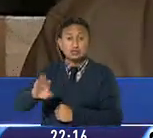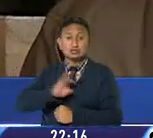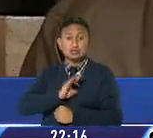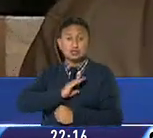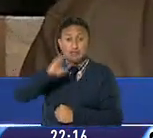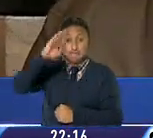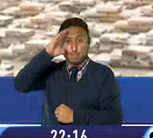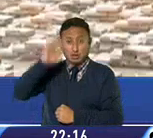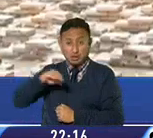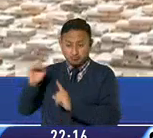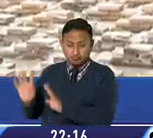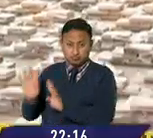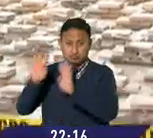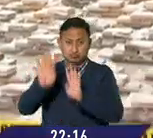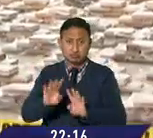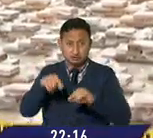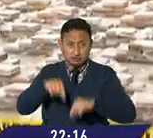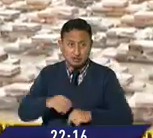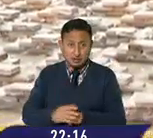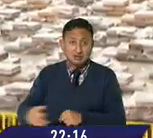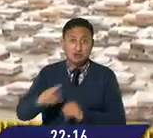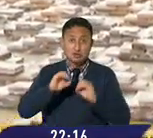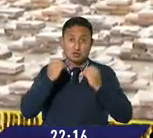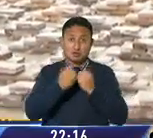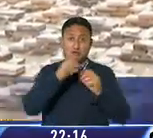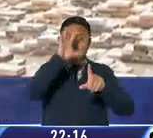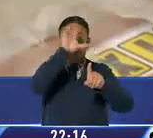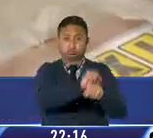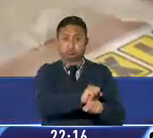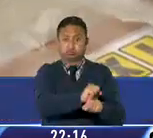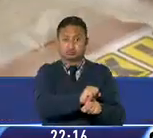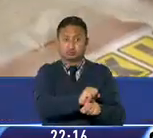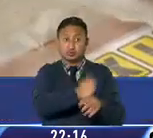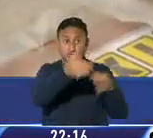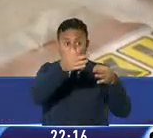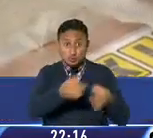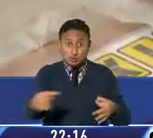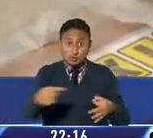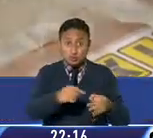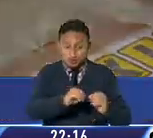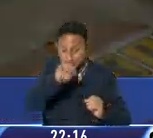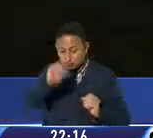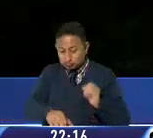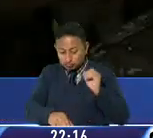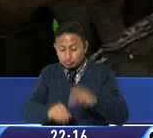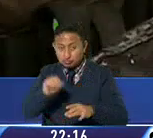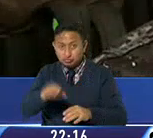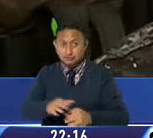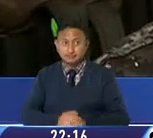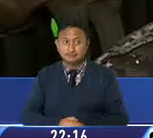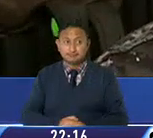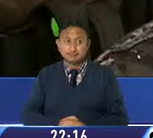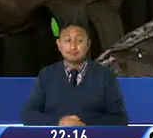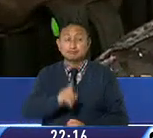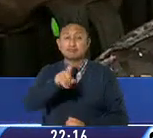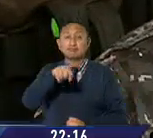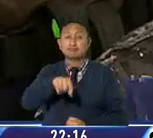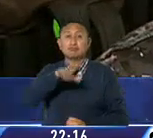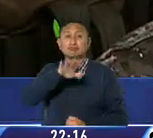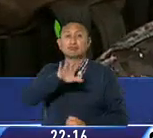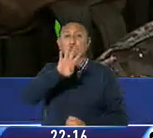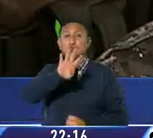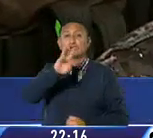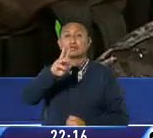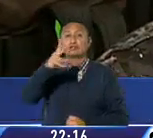policía se logra desarticular en el momento preciso en el que se estaba haciendo el trabajo. Que son 1.546